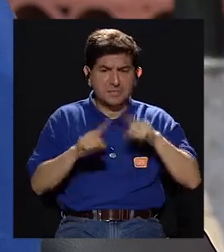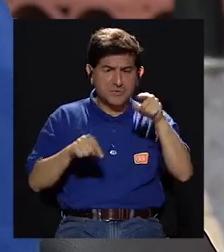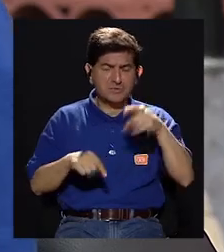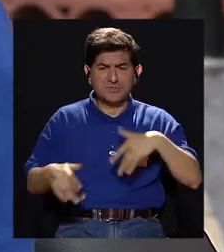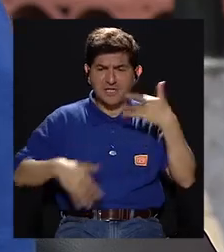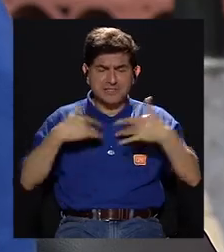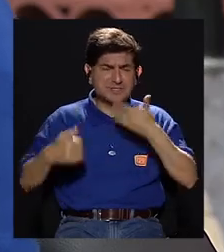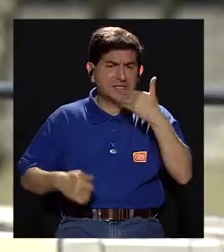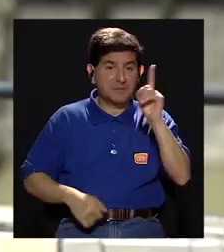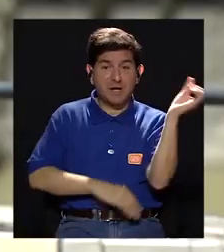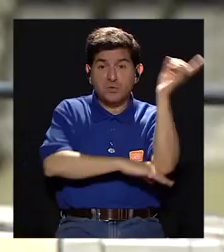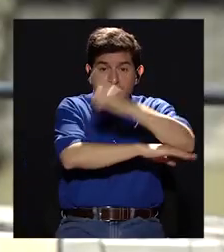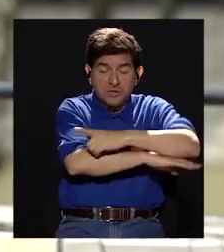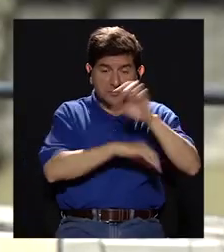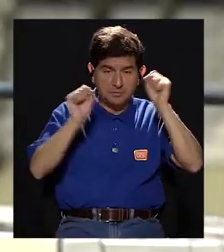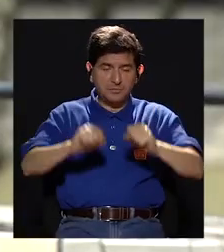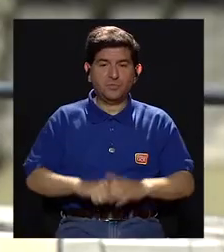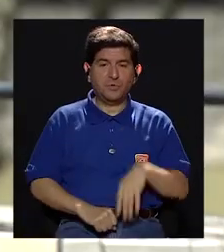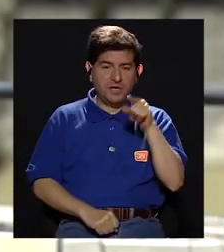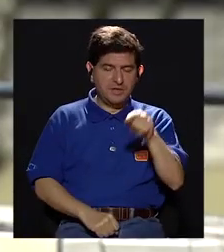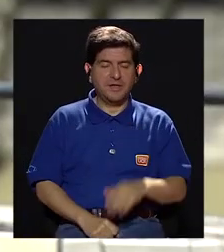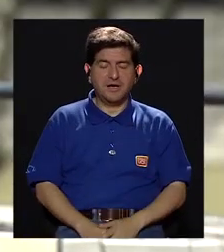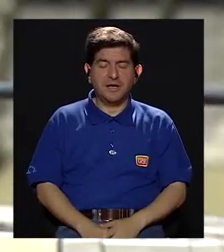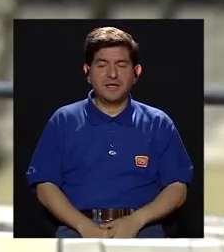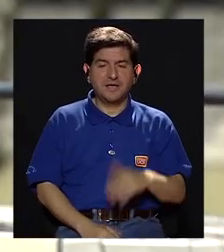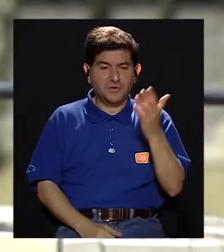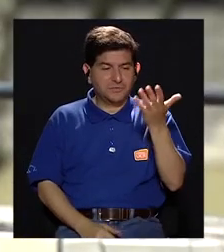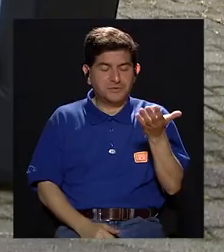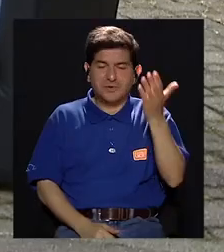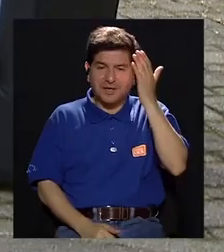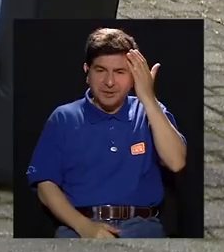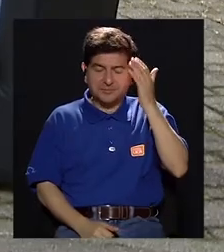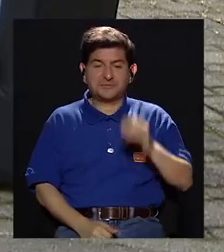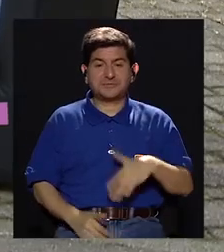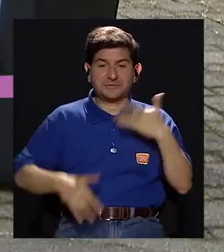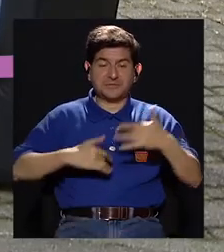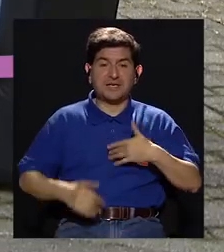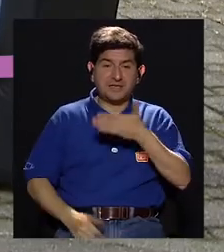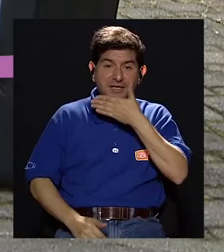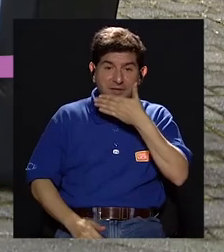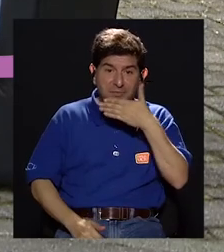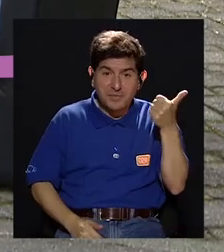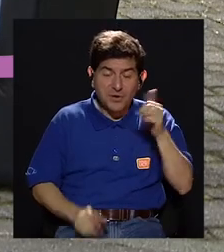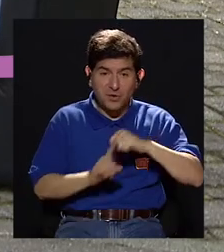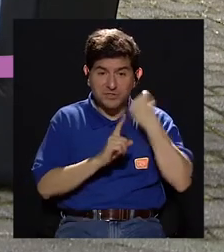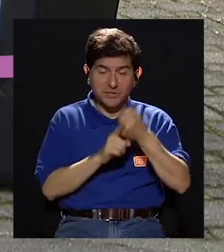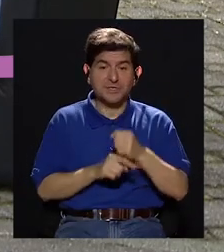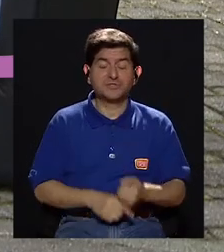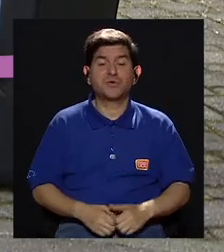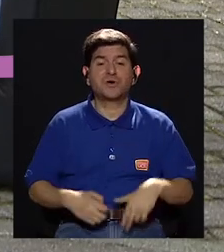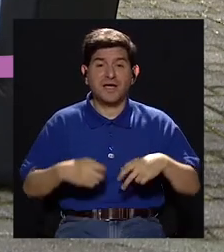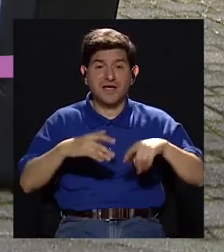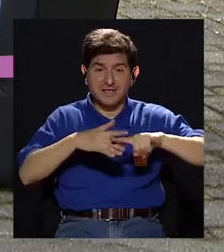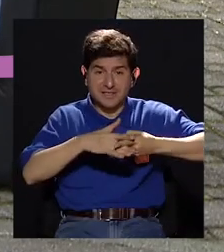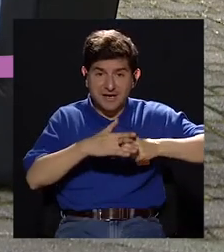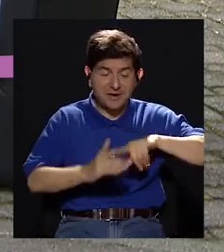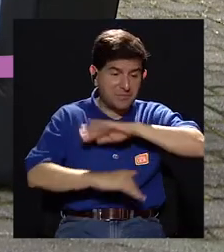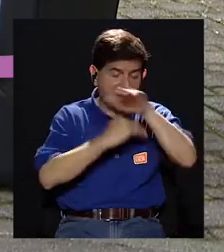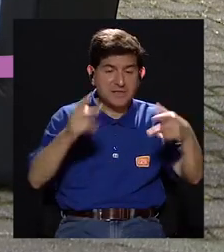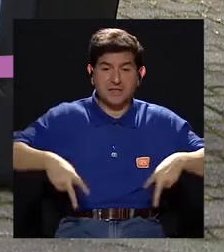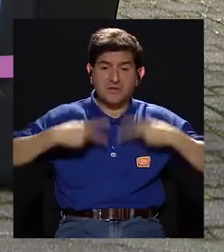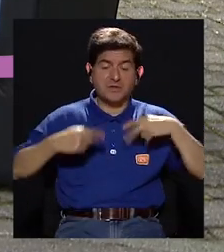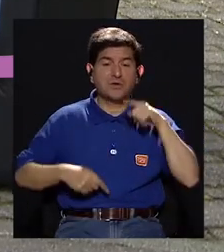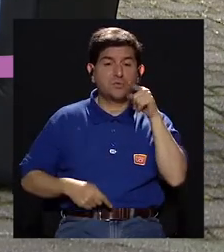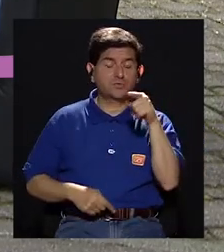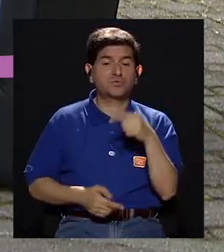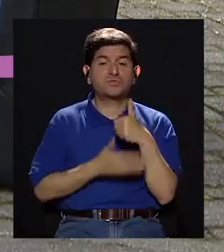te sentís mal, te puedes poner la mano y vas a ver que vas a sentir una mejoría. O sea, es una herramienta que vas a tener en tus manos para toda la vida, para